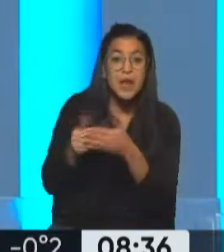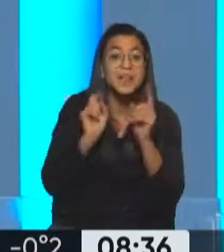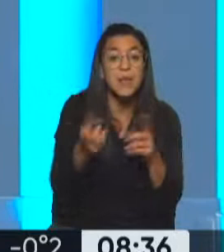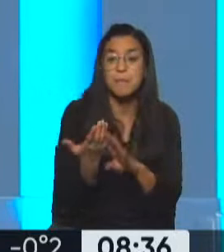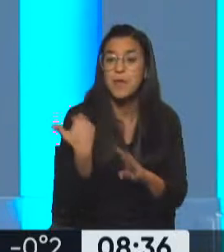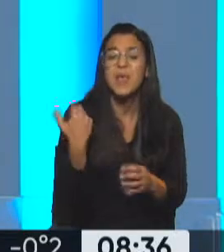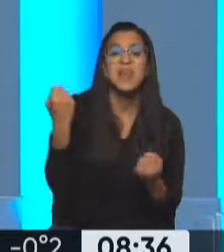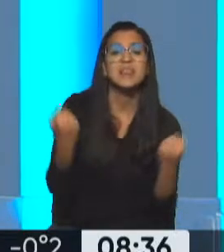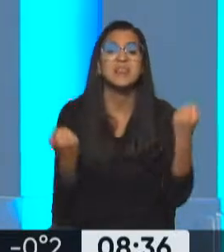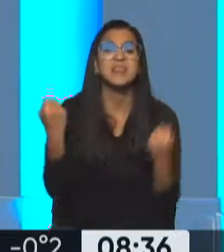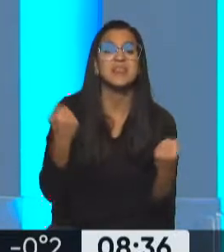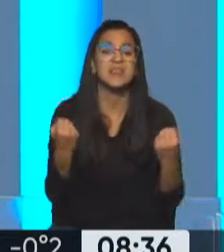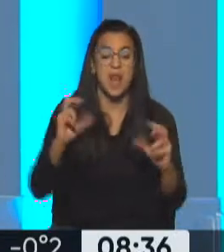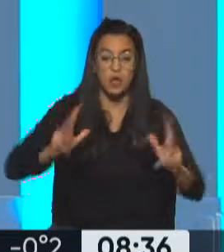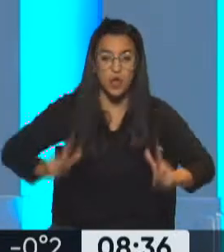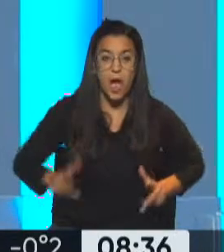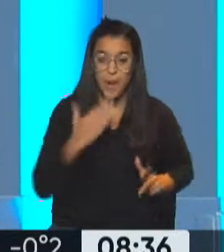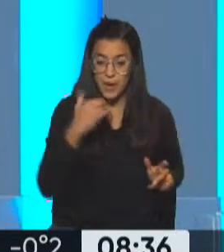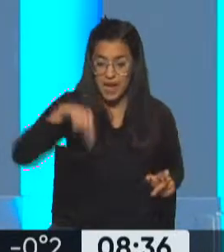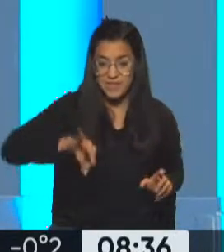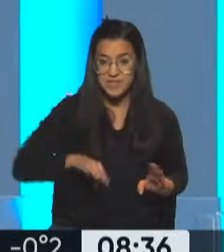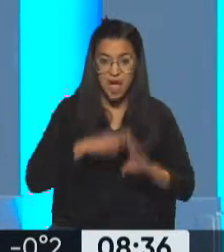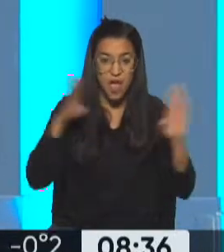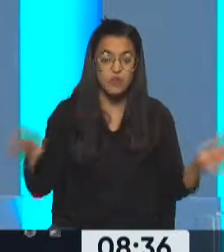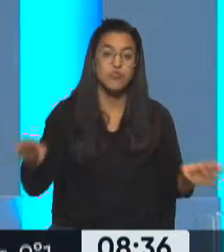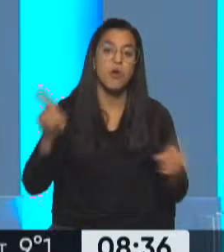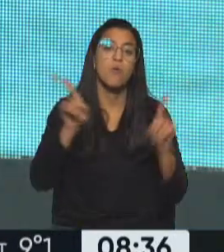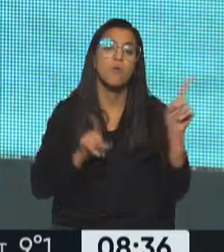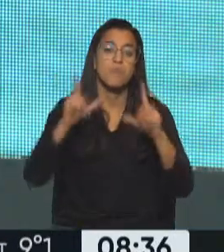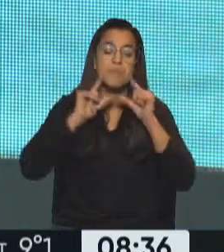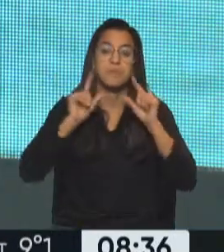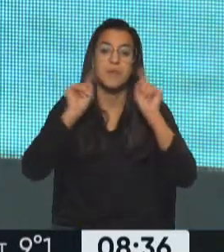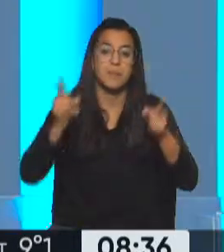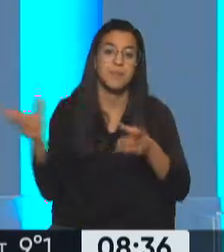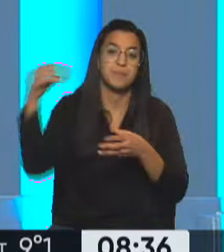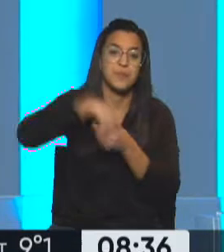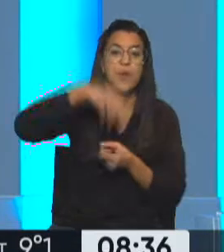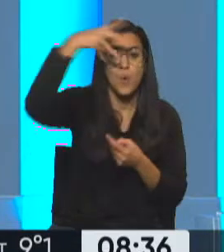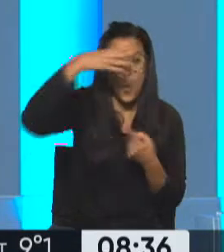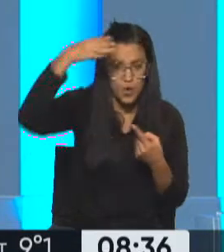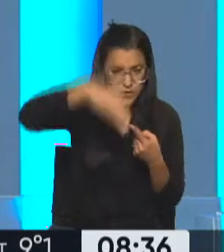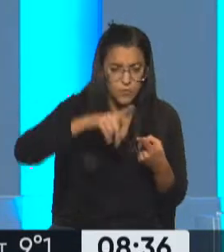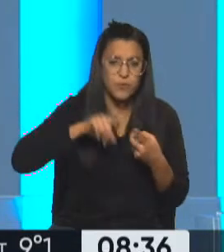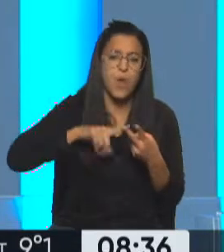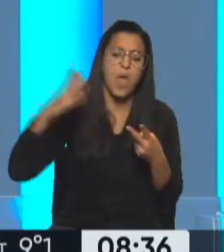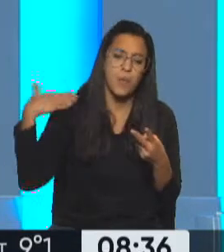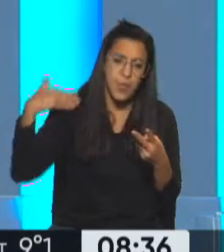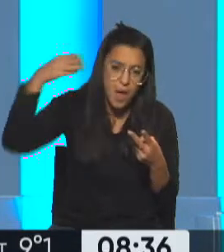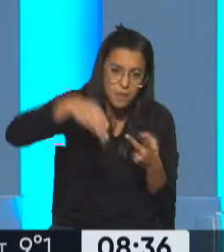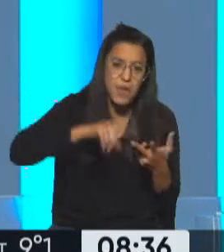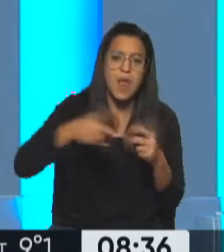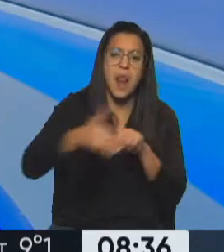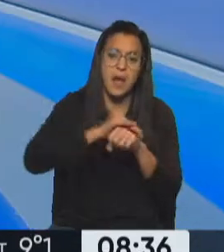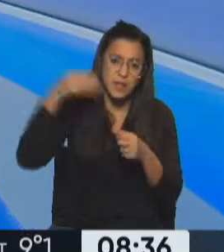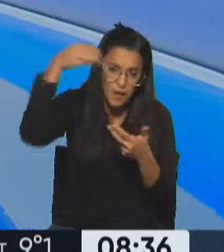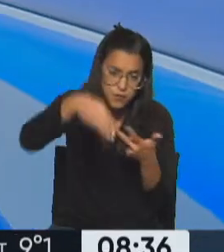el tractorazo de abril de este año, cuando a los manifestantes se sumaron, entre otros, Patricia Bullrich, María Eugenia Vidal y Horacio Rodríguez